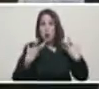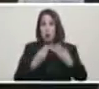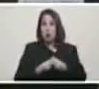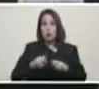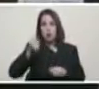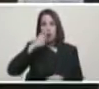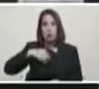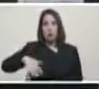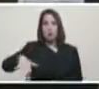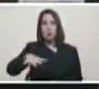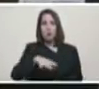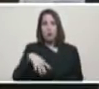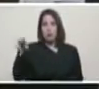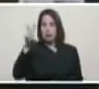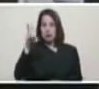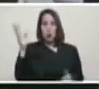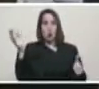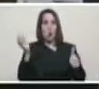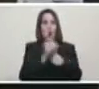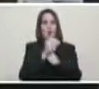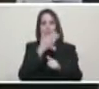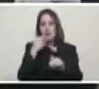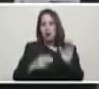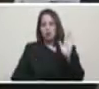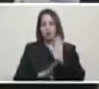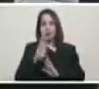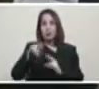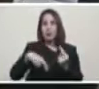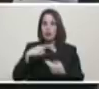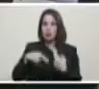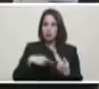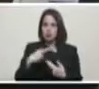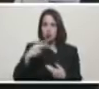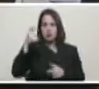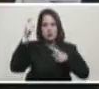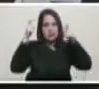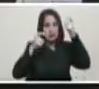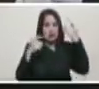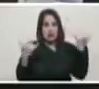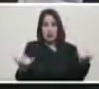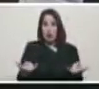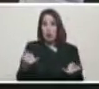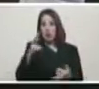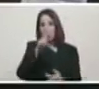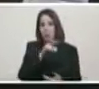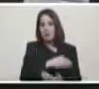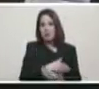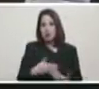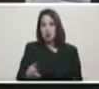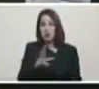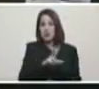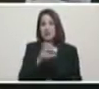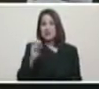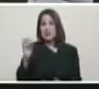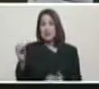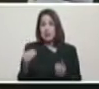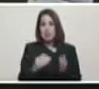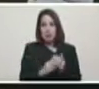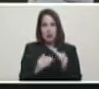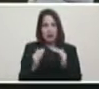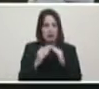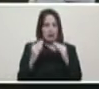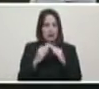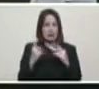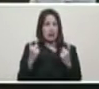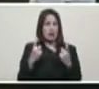usted este logro extraordinario de la Revolución bolivariana y chavista de llegar a 2,300000 viviendas y las que nos